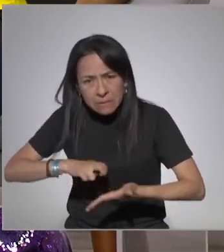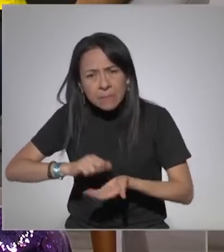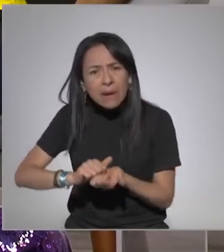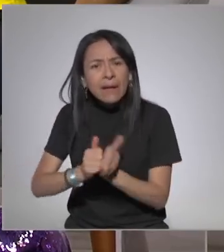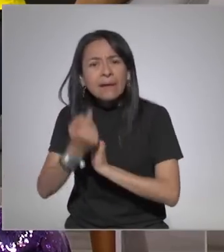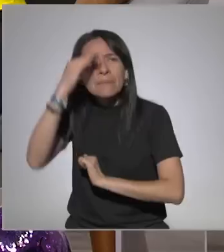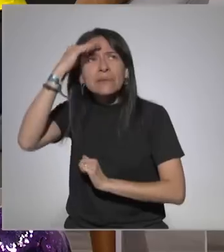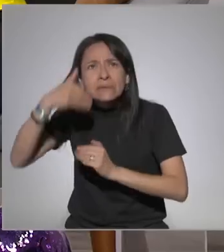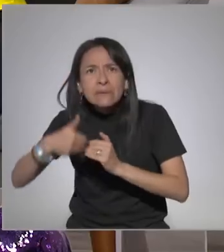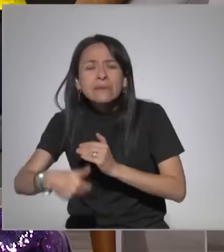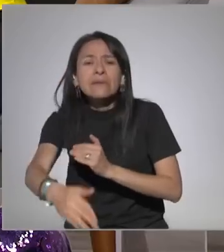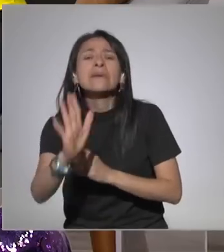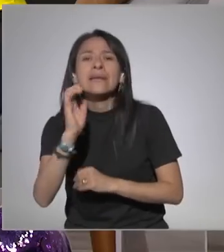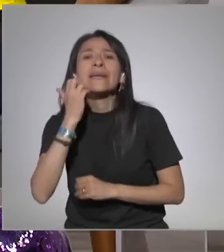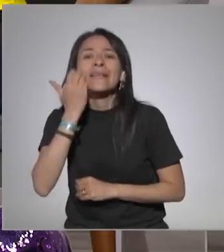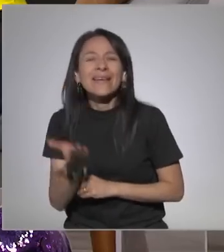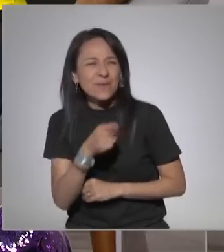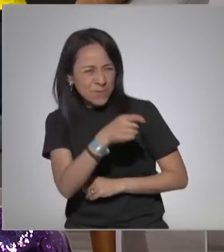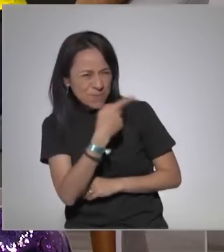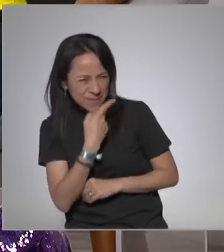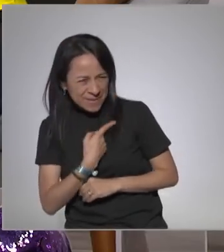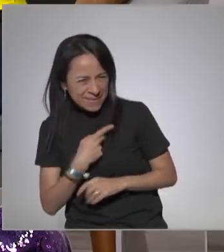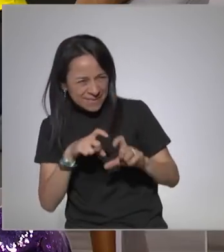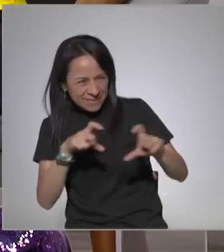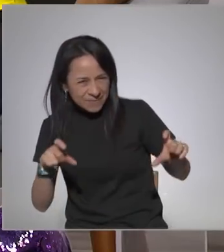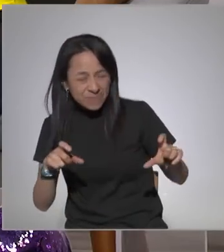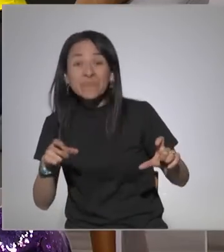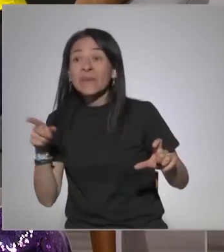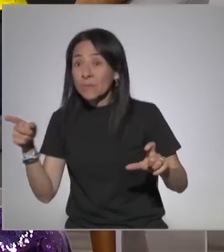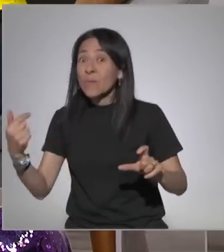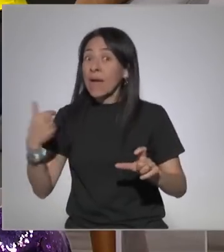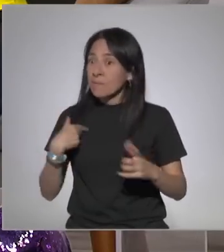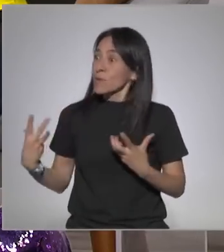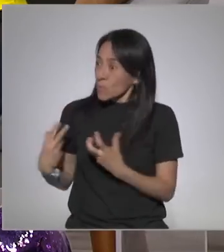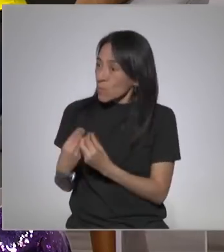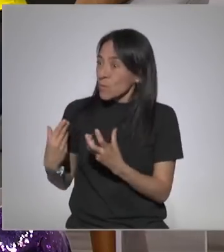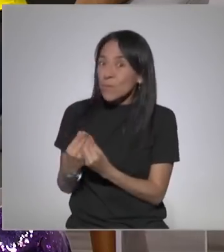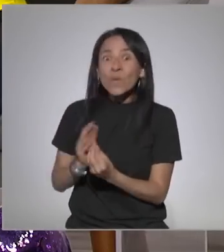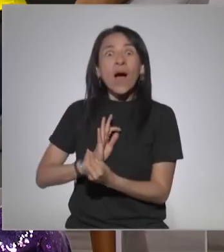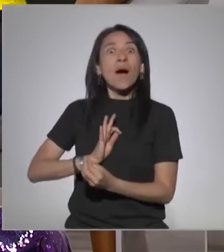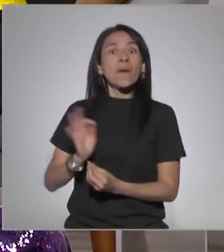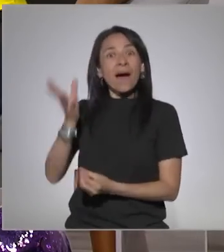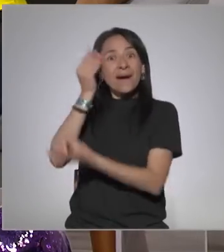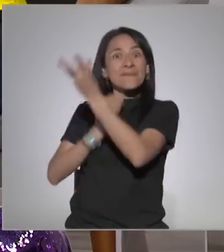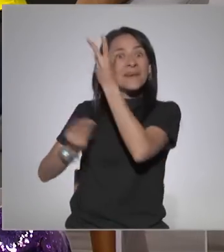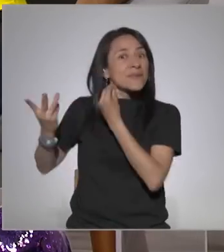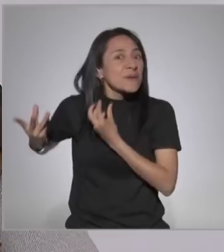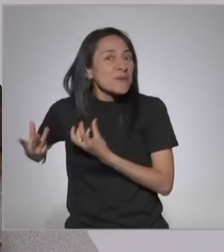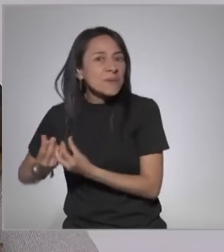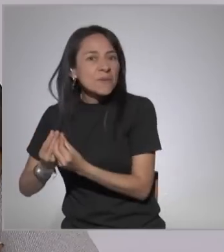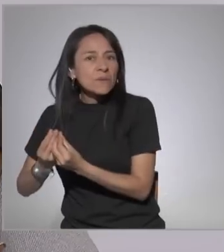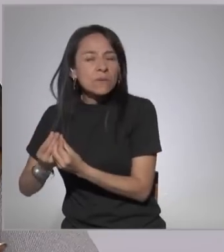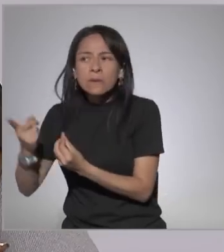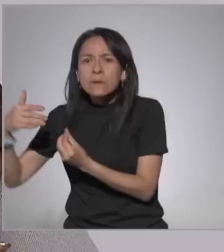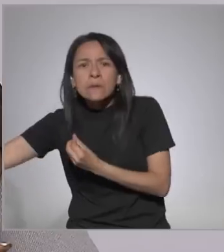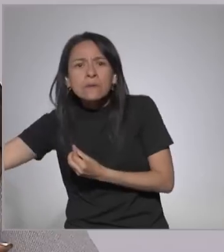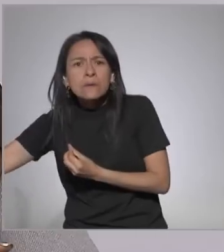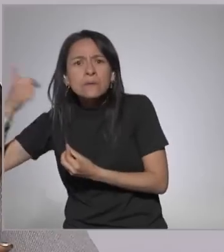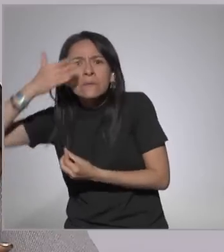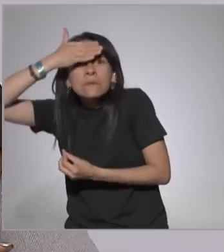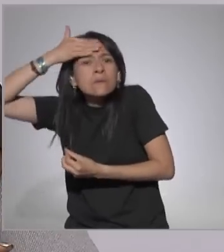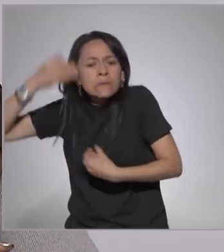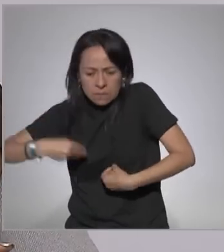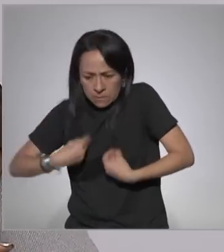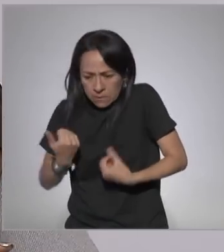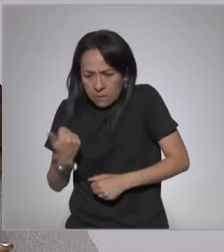frase como me enseñaste, más bien era, me enseñaste a vivir contigo, pero no a vivir sin ti, porque si bien en muchos temas de pareja hablamos de